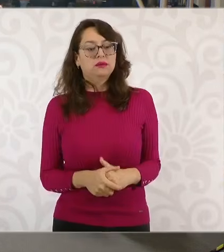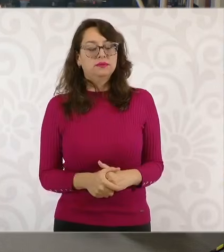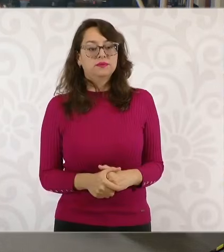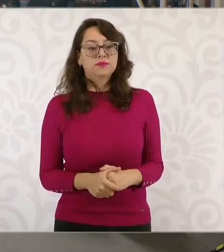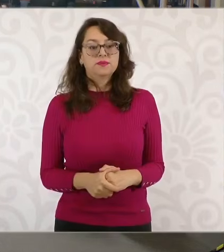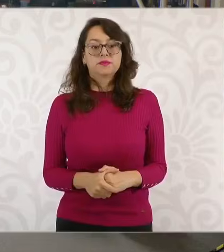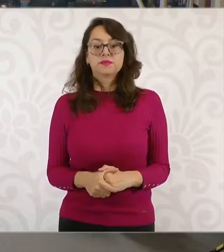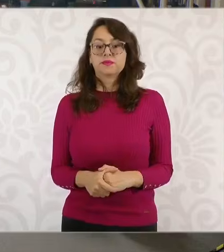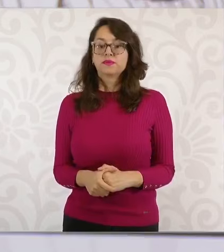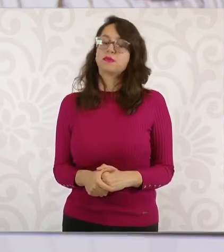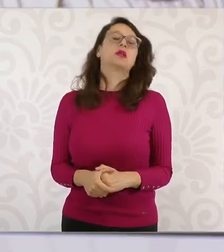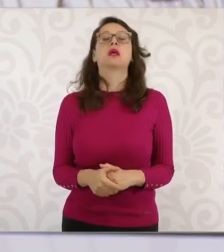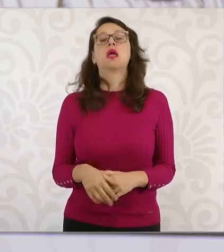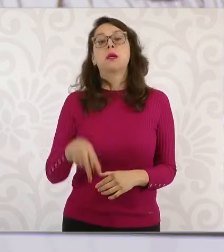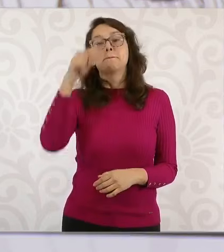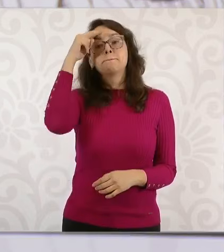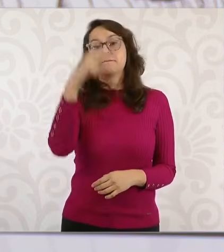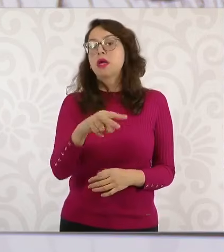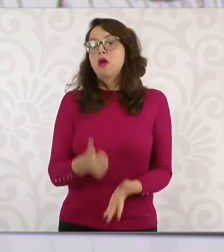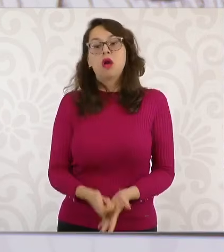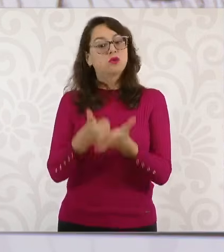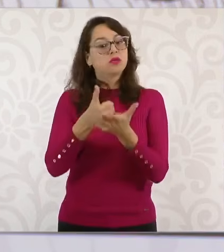México siempre está dispuesto a ayudar.